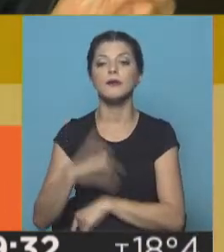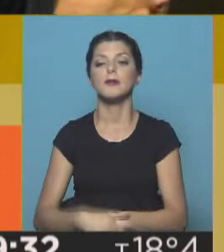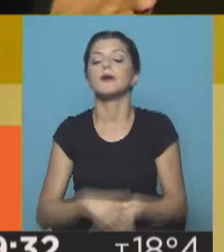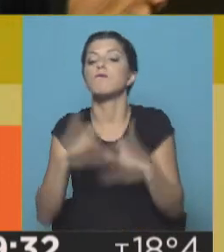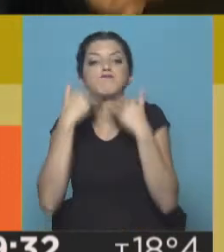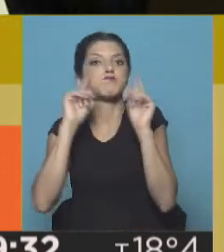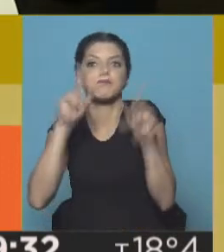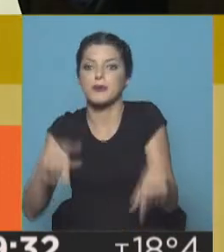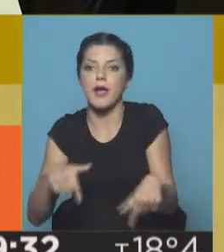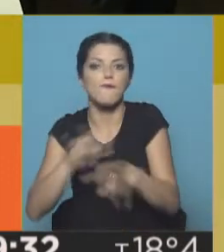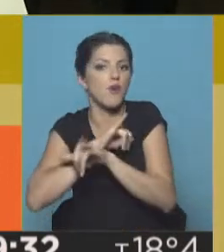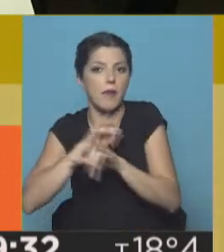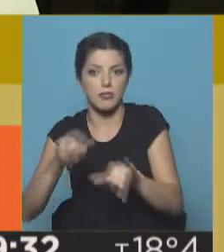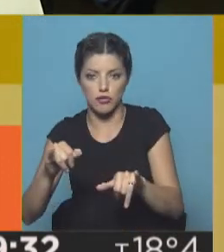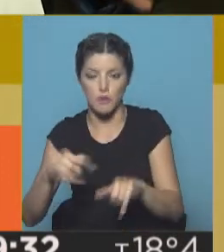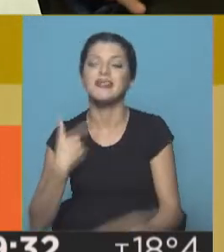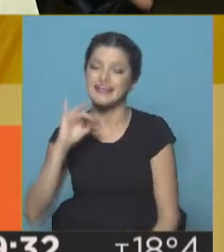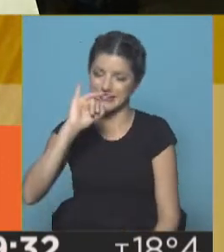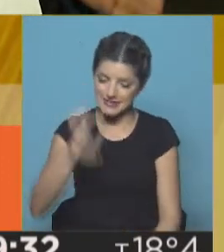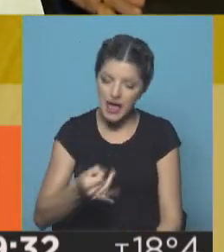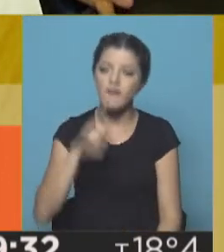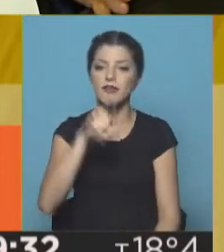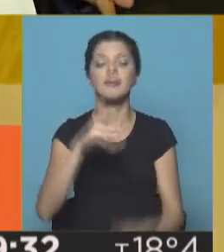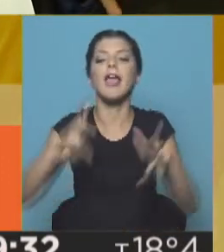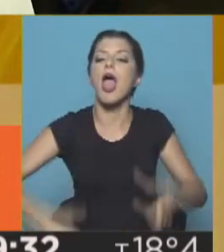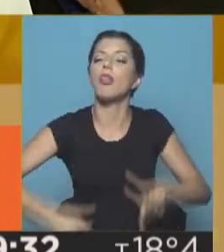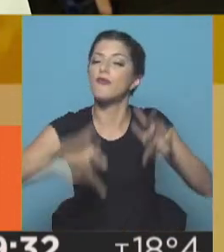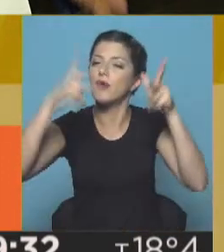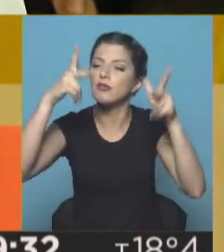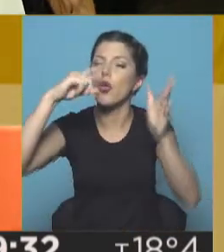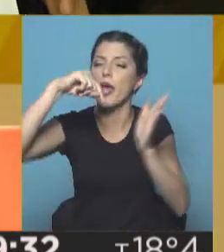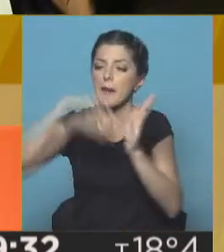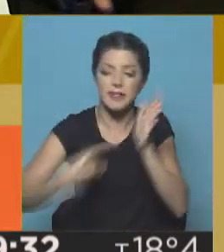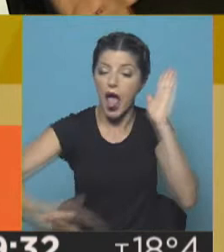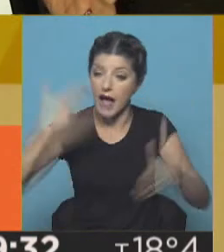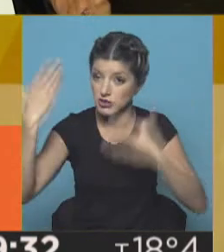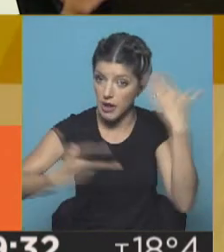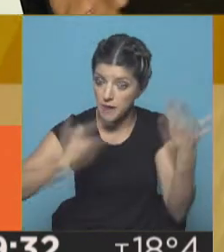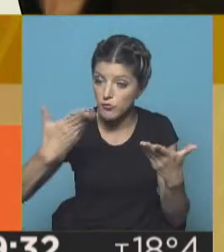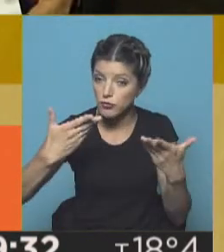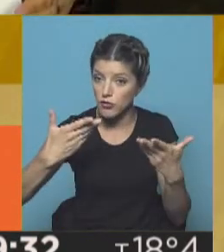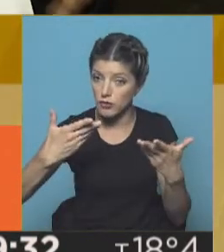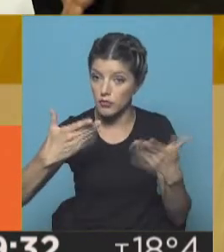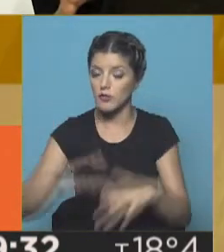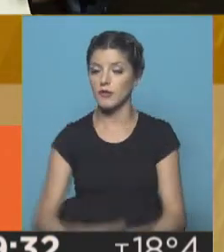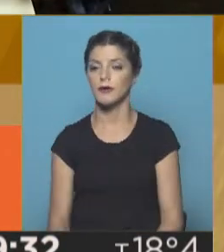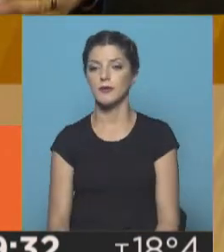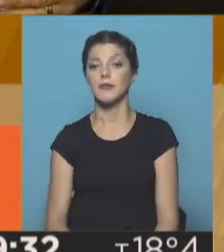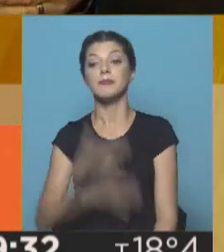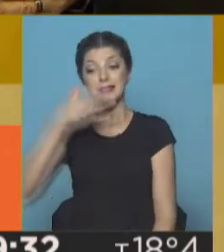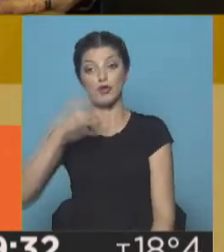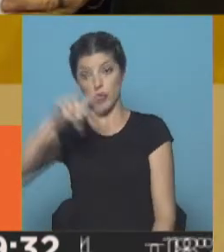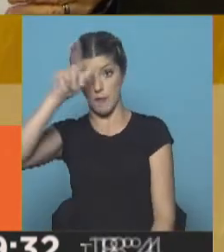sabe mucho, se sabe que hubo un allanamiento en un edificio porteño en el día de hoy, ordenado justamente por la policía y